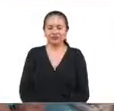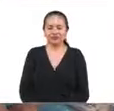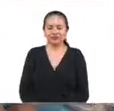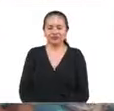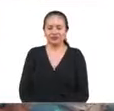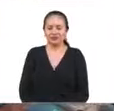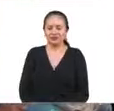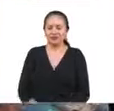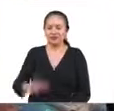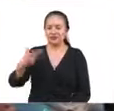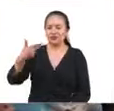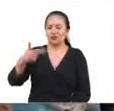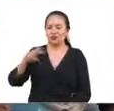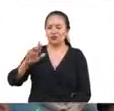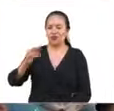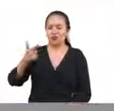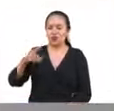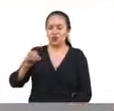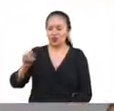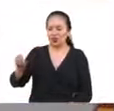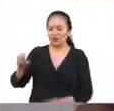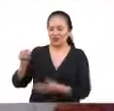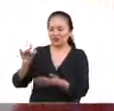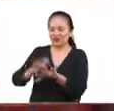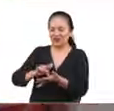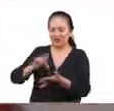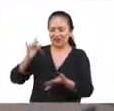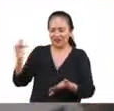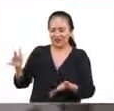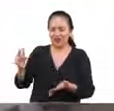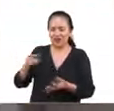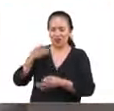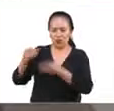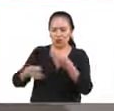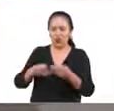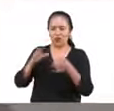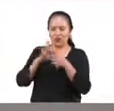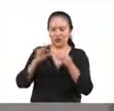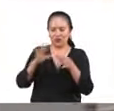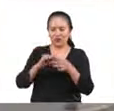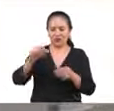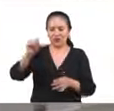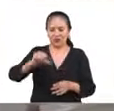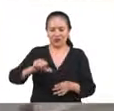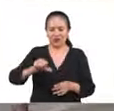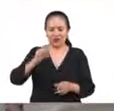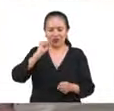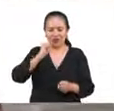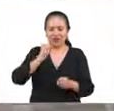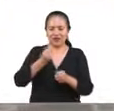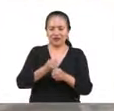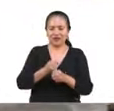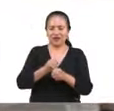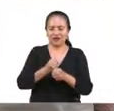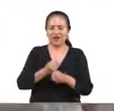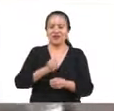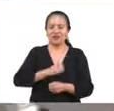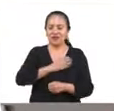Agradecemos las palabras de Hugo Raúl Paulina Hernández, subsecretario de Inclusión Productiva y Desarrollo Rural de la Secretaría de